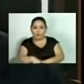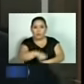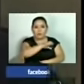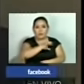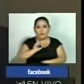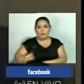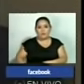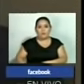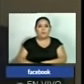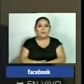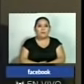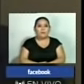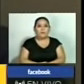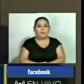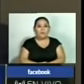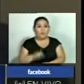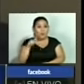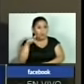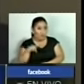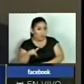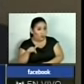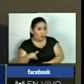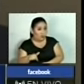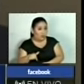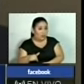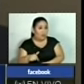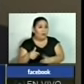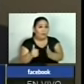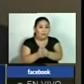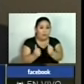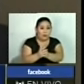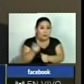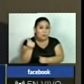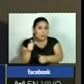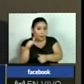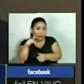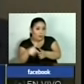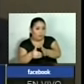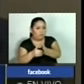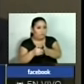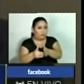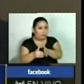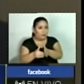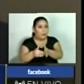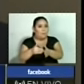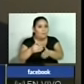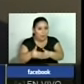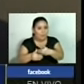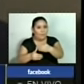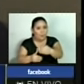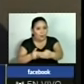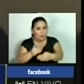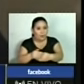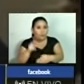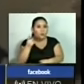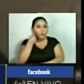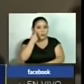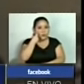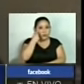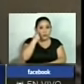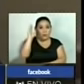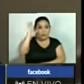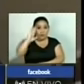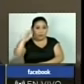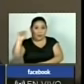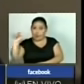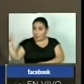Salvador. Estamos iniciando una crisis económica donde nos va a costar recuperarnos, tanto en los países donde están